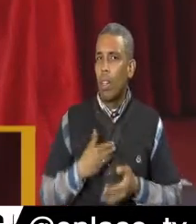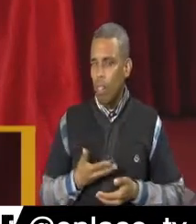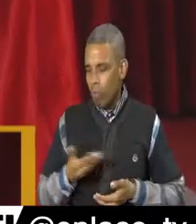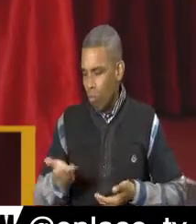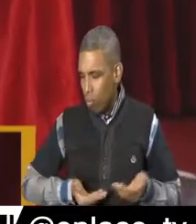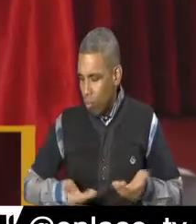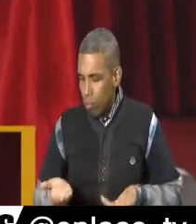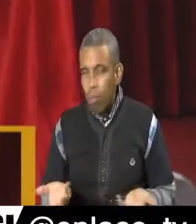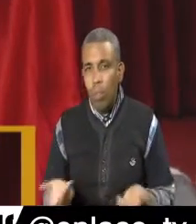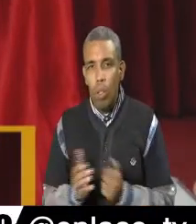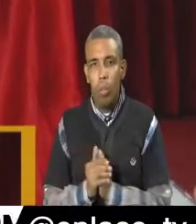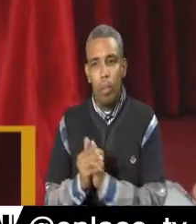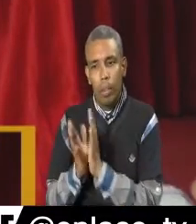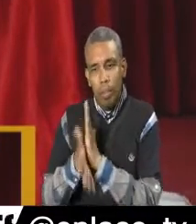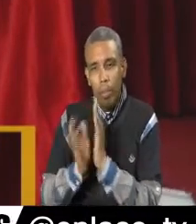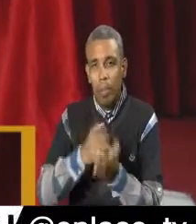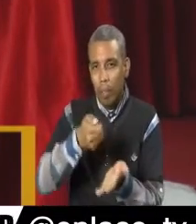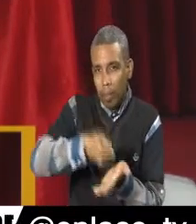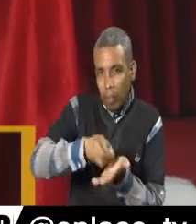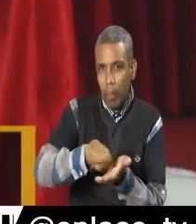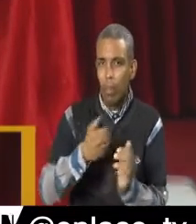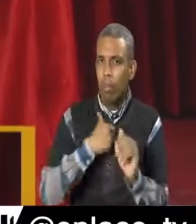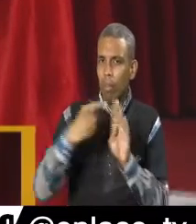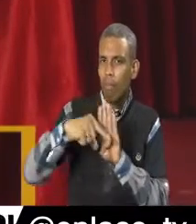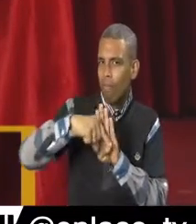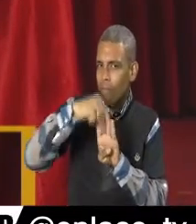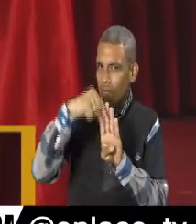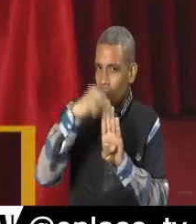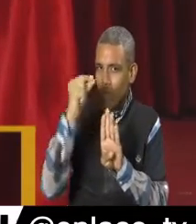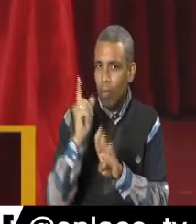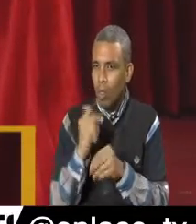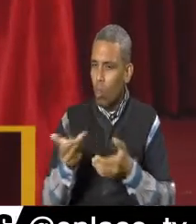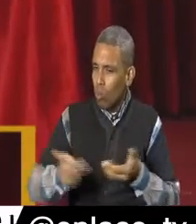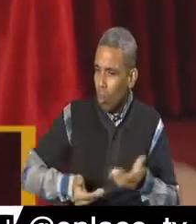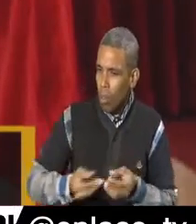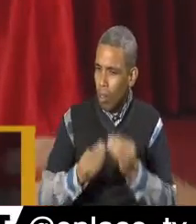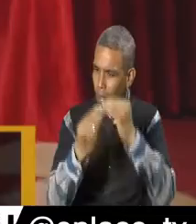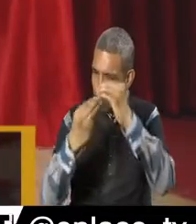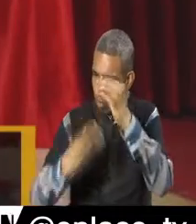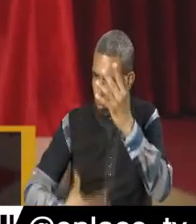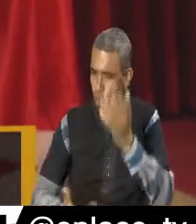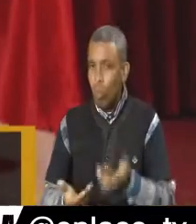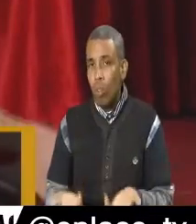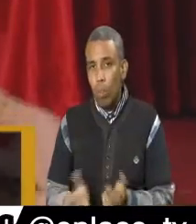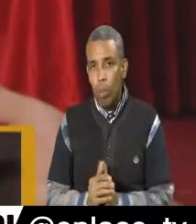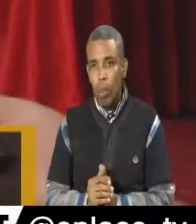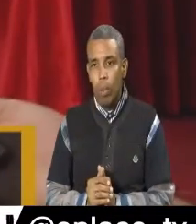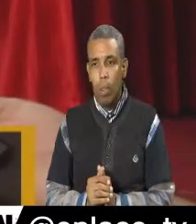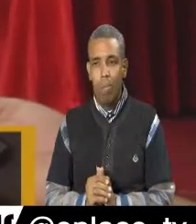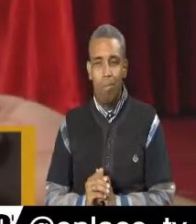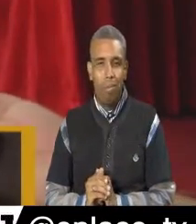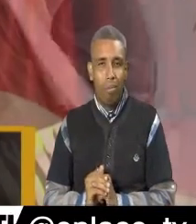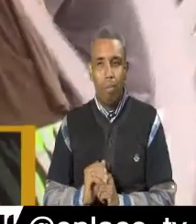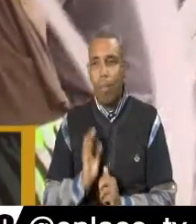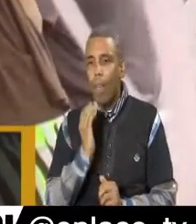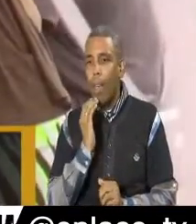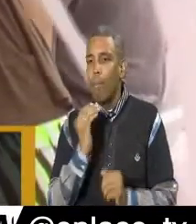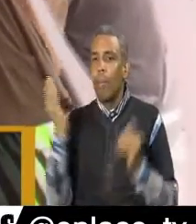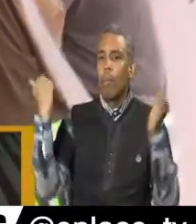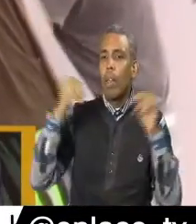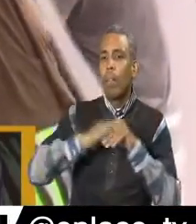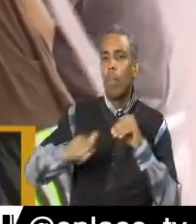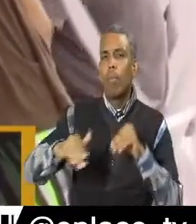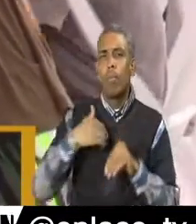clientes, darles a conocer todos los servicios de la corporación. Generalmente entre semana no todos los afiliados pueden venir a nuestras instalaciones, entonces